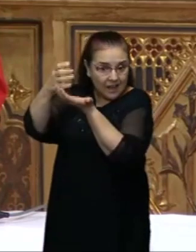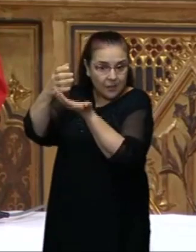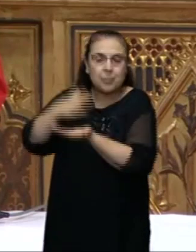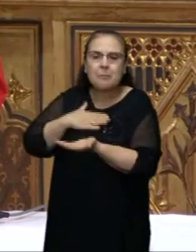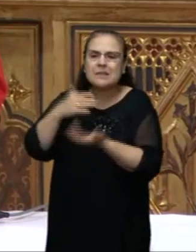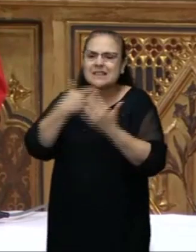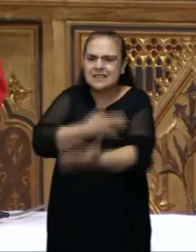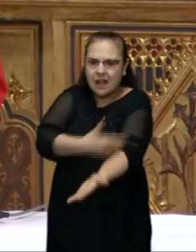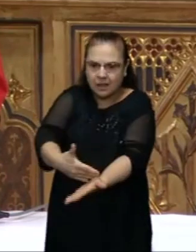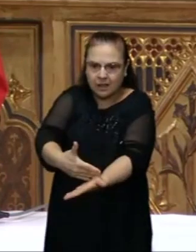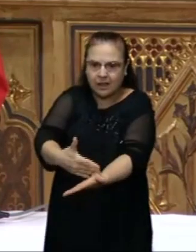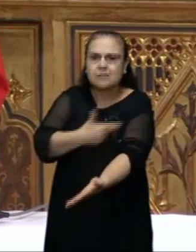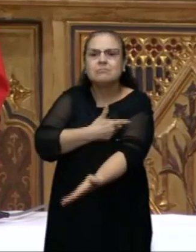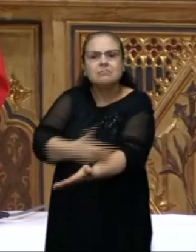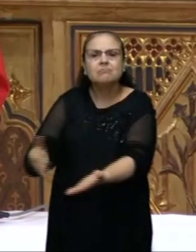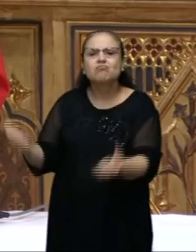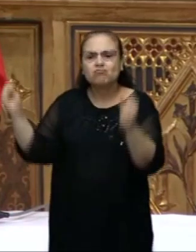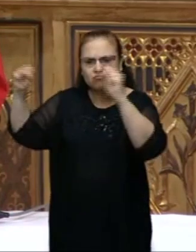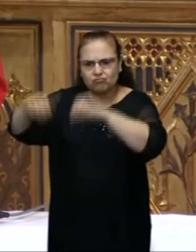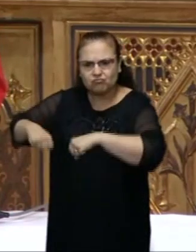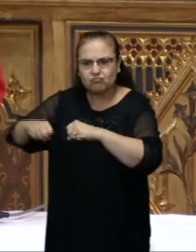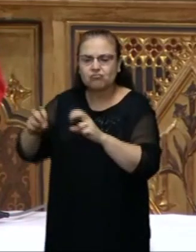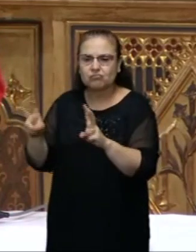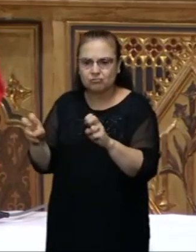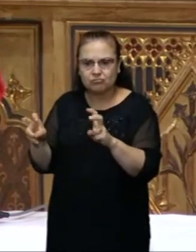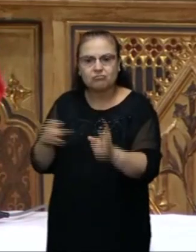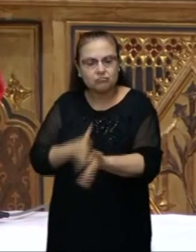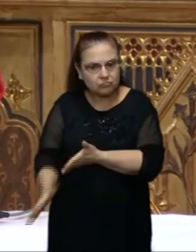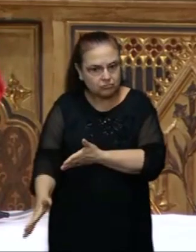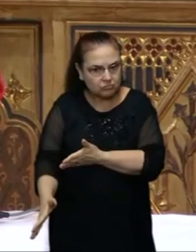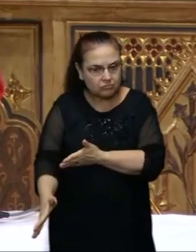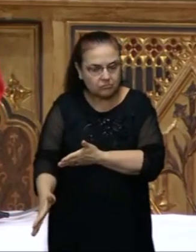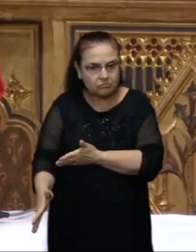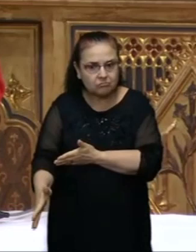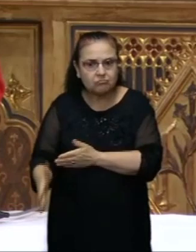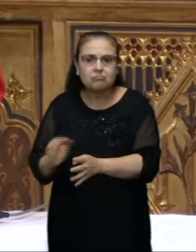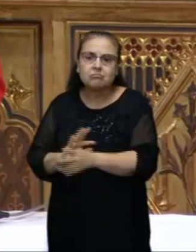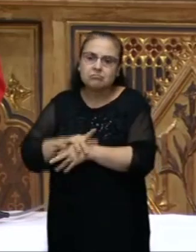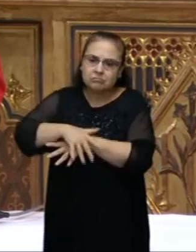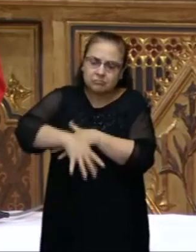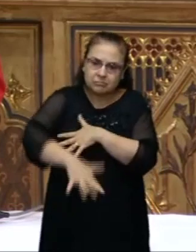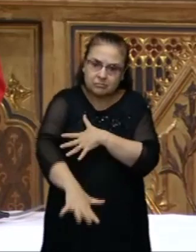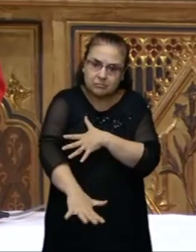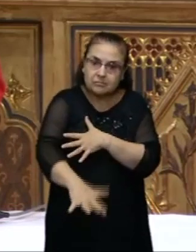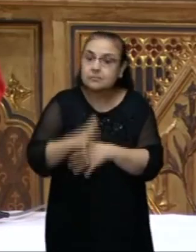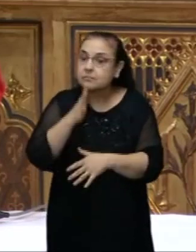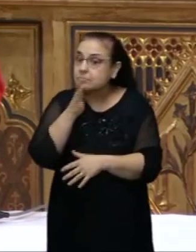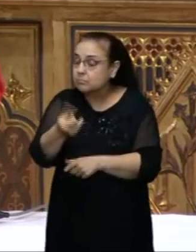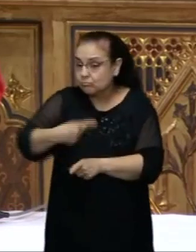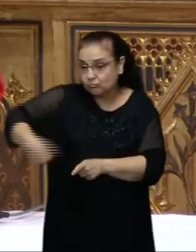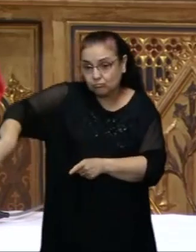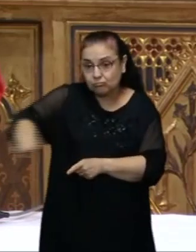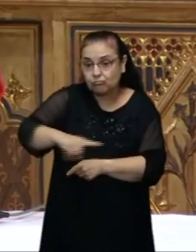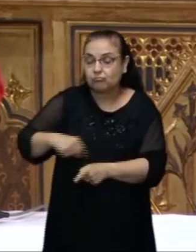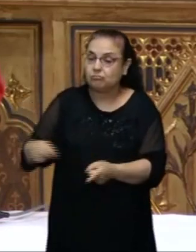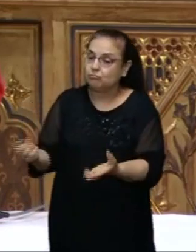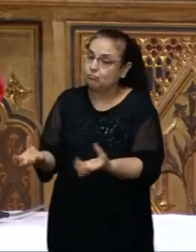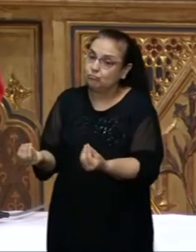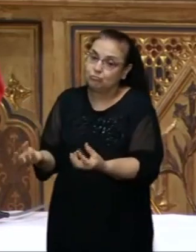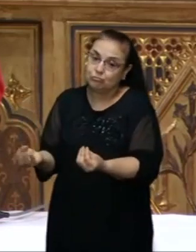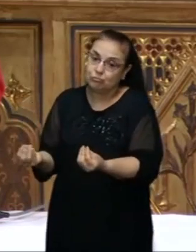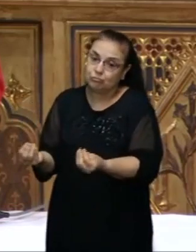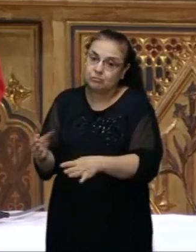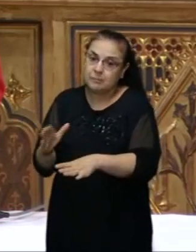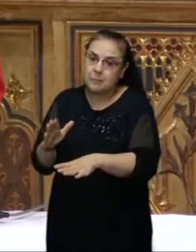sangre, sangre de la alianza nueva y eterna, que será derramada por vosotros y